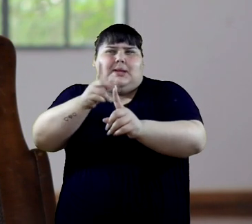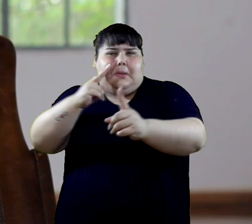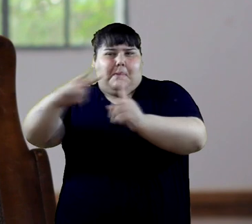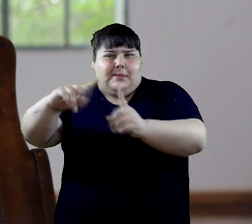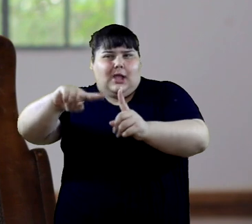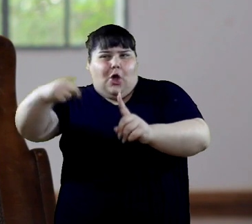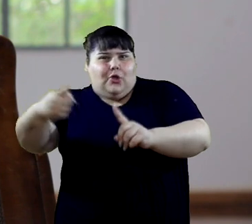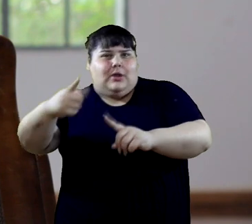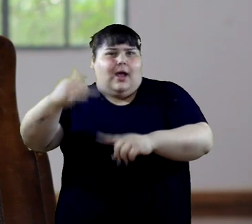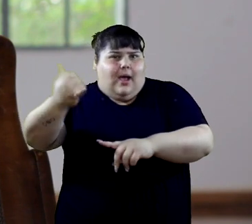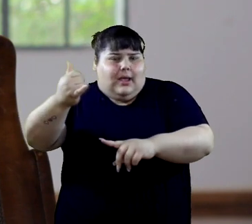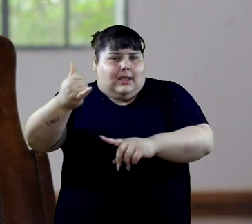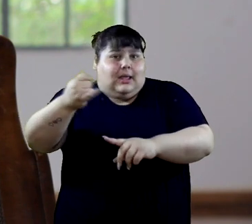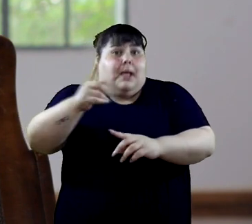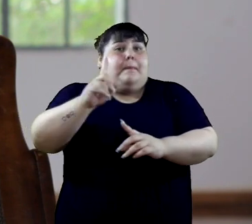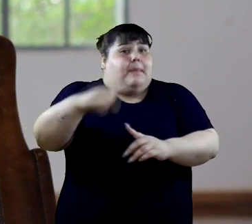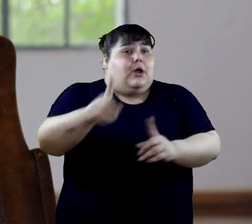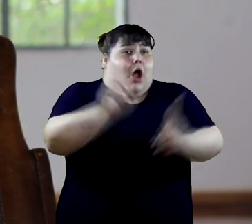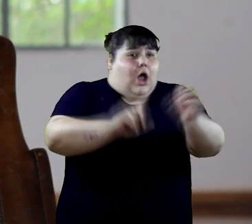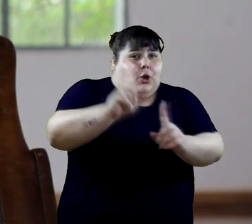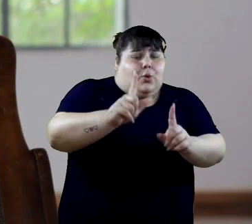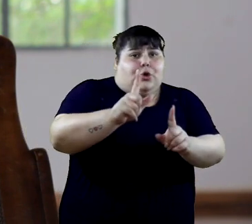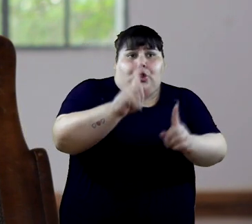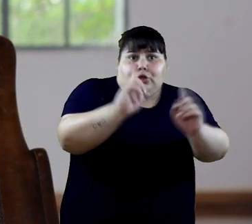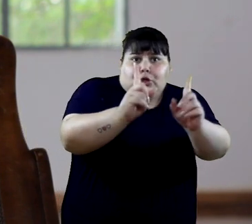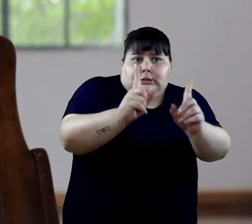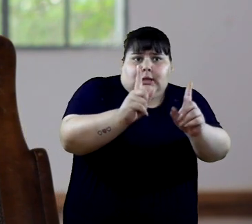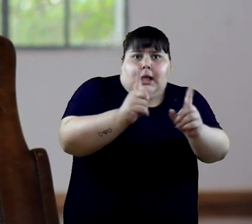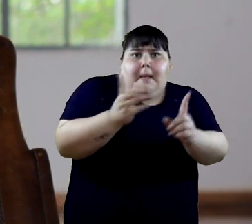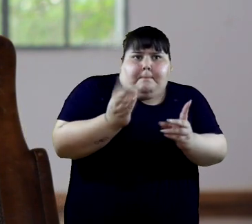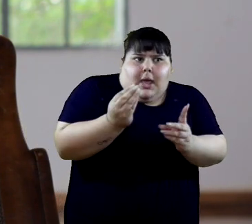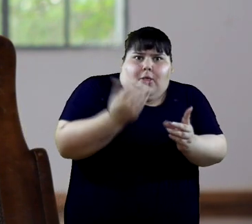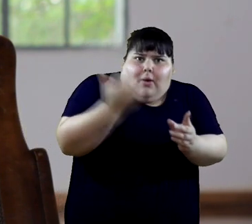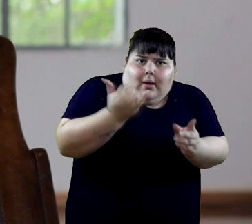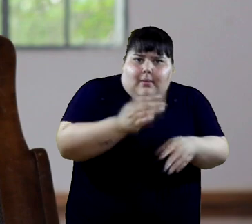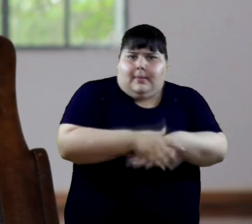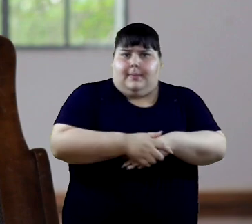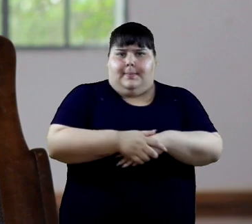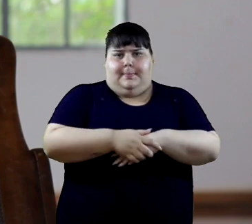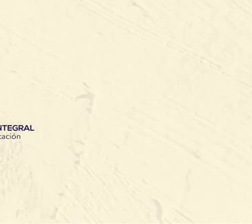otra mirada, ya hay otra perspectiva, ¿no? Pero todavía hay muchos docentes que tienen miedo.